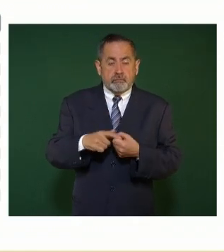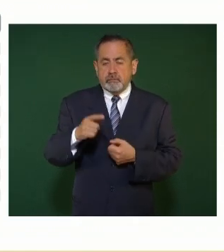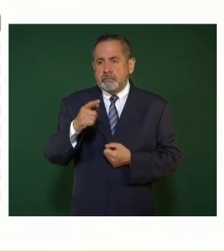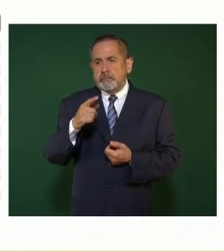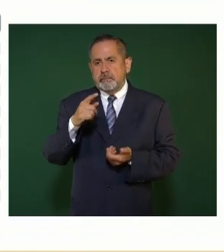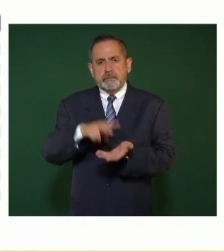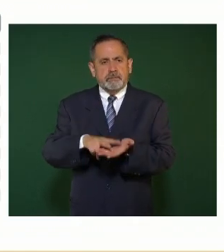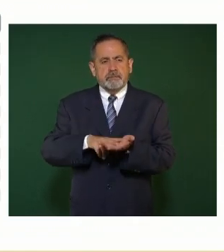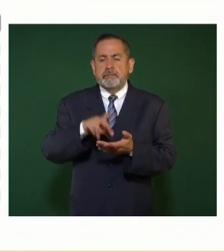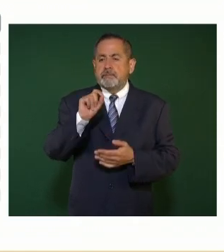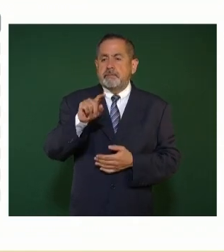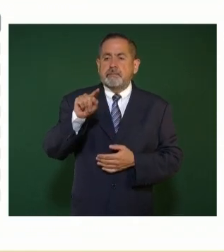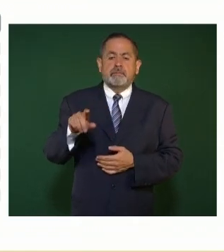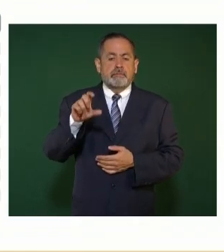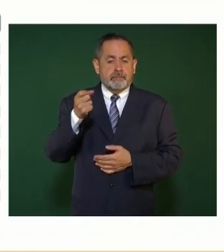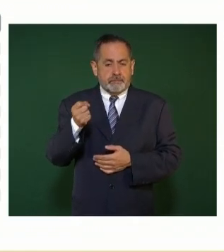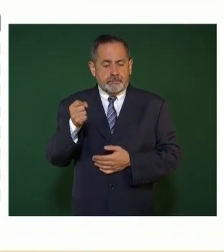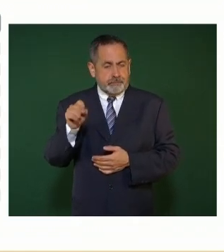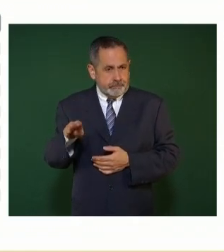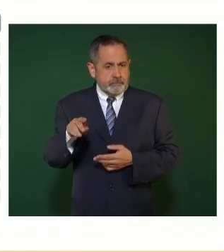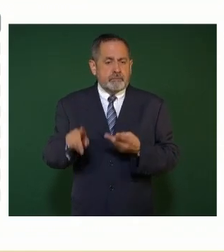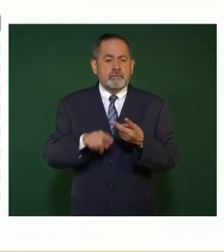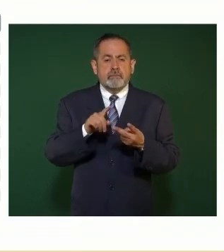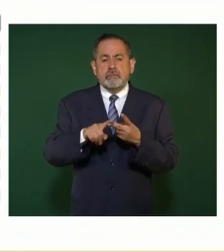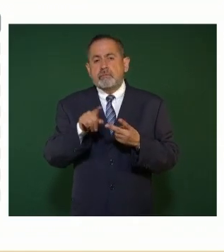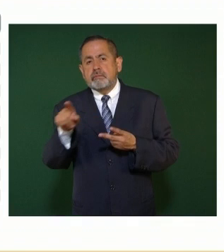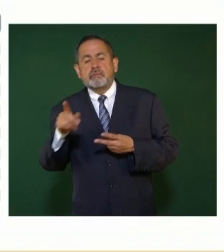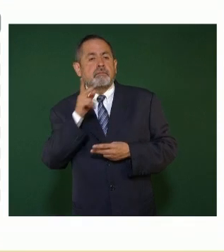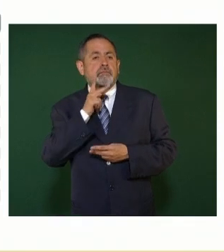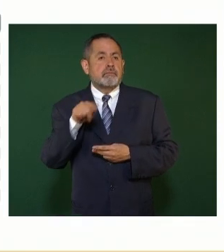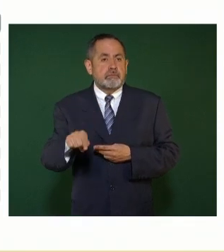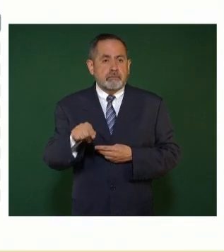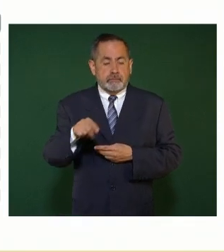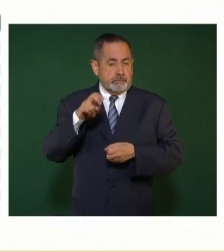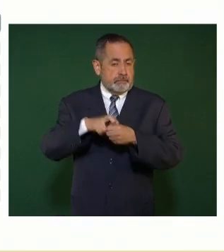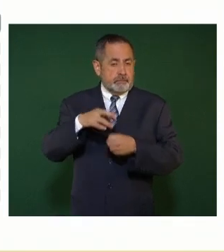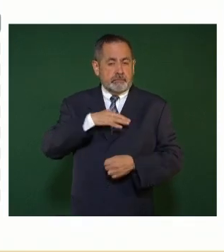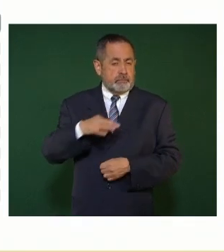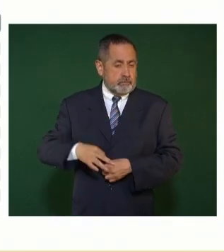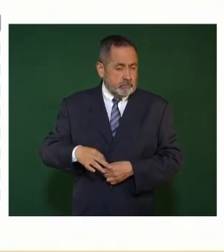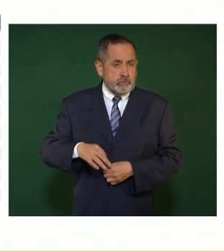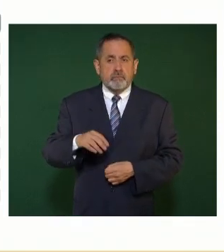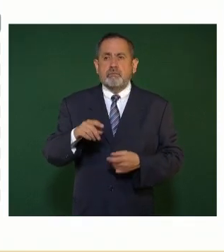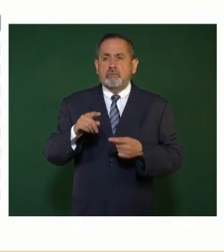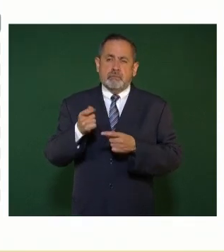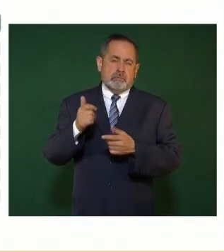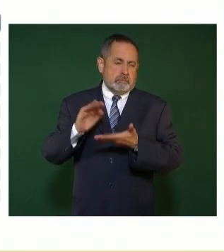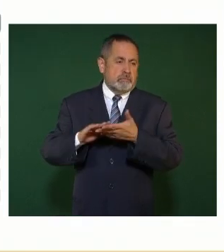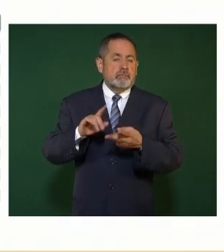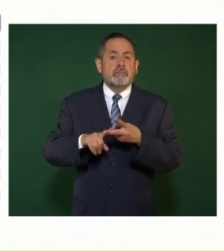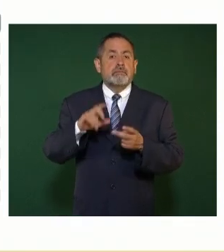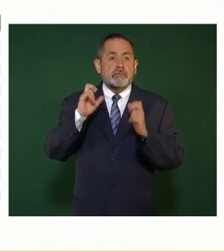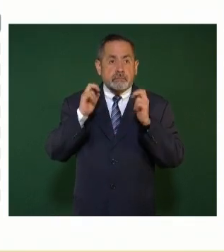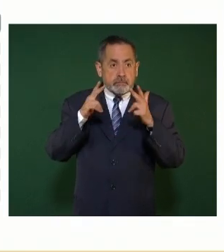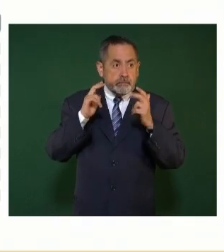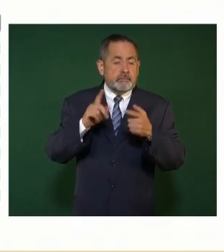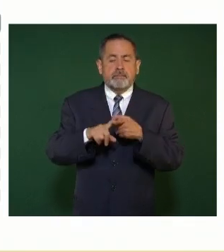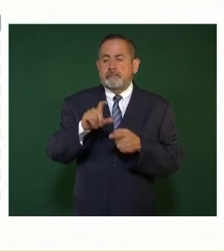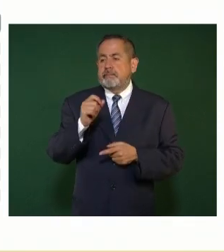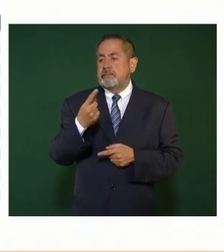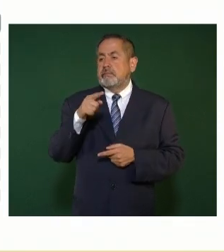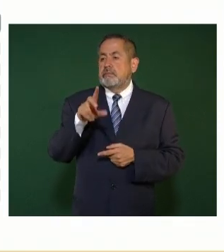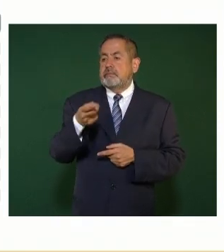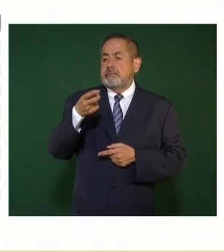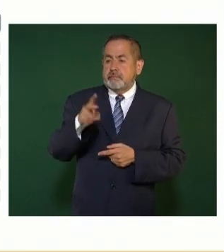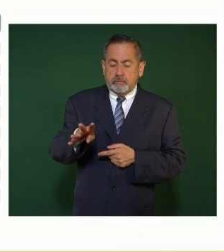99 centavos. 20.92 pesos la encontramos en Pemex, ahí en Toluca, 21.39 en Chiapas, en